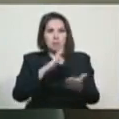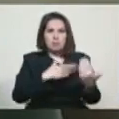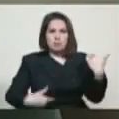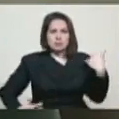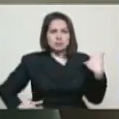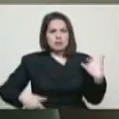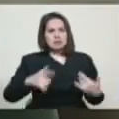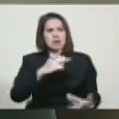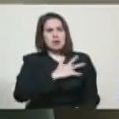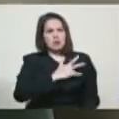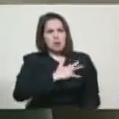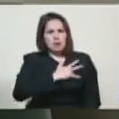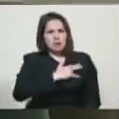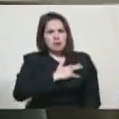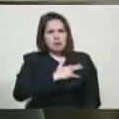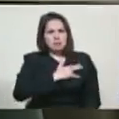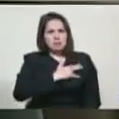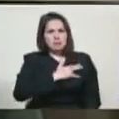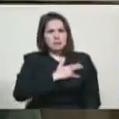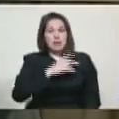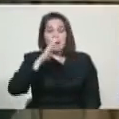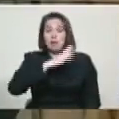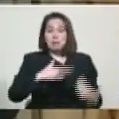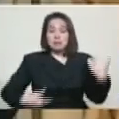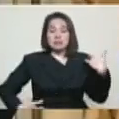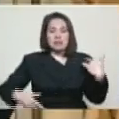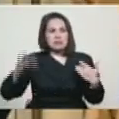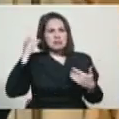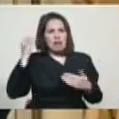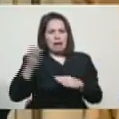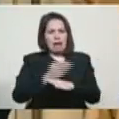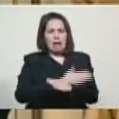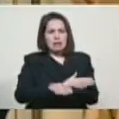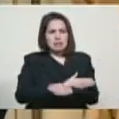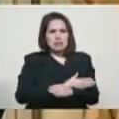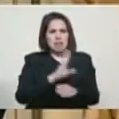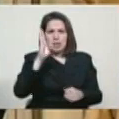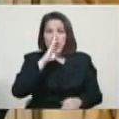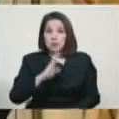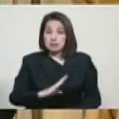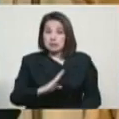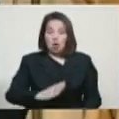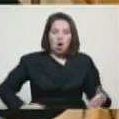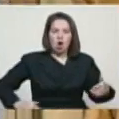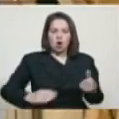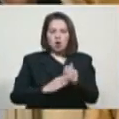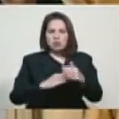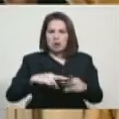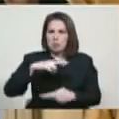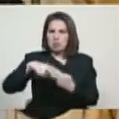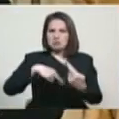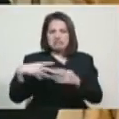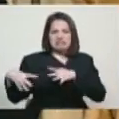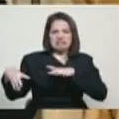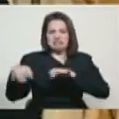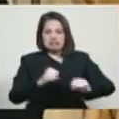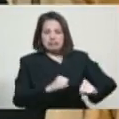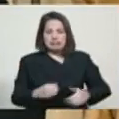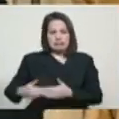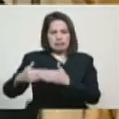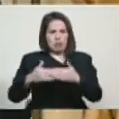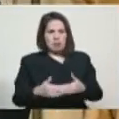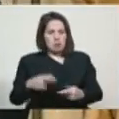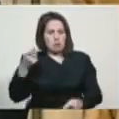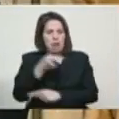Lula da Silva, por la presidenta Dilma, le surgió una contrarrevolución fascista